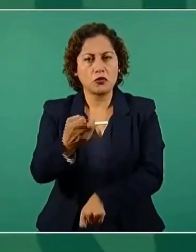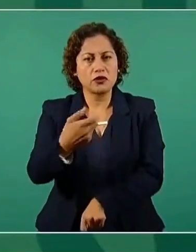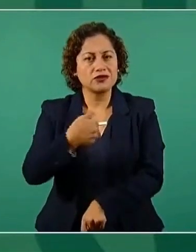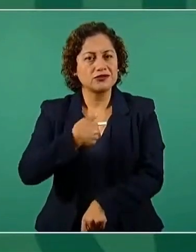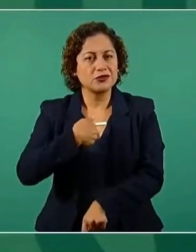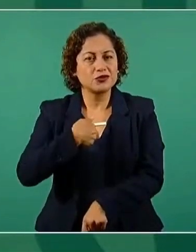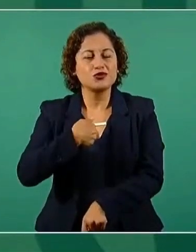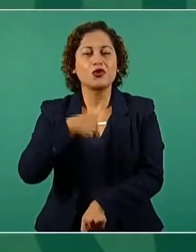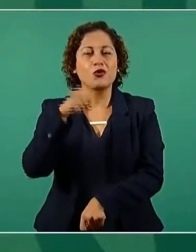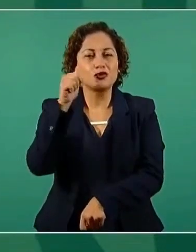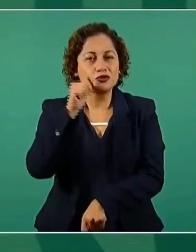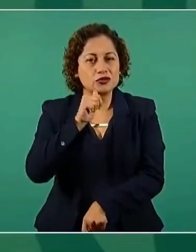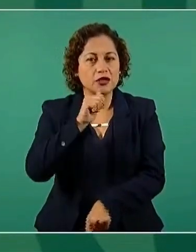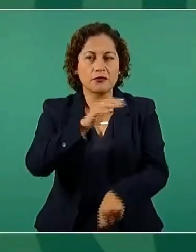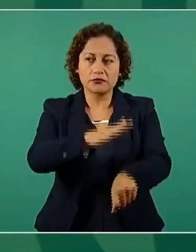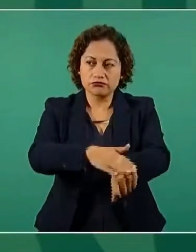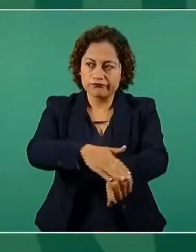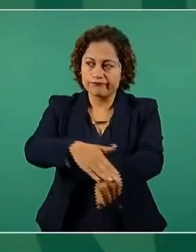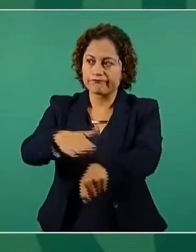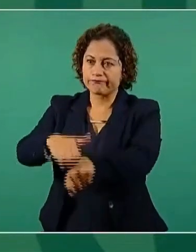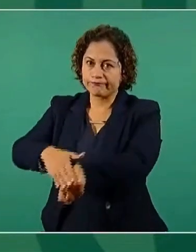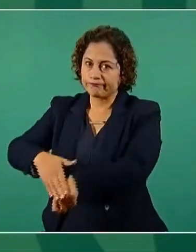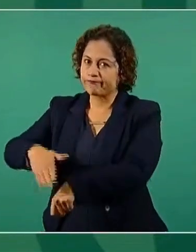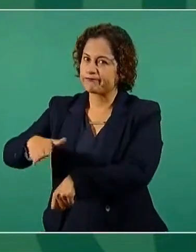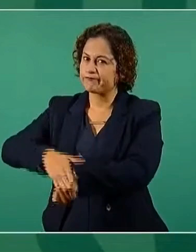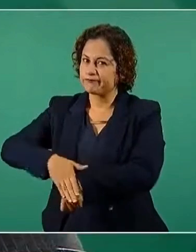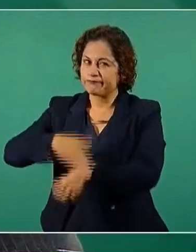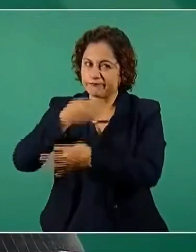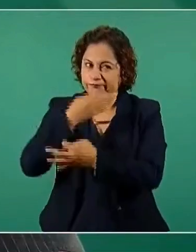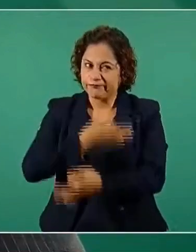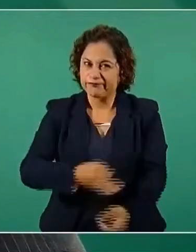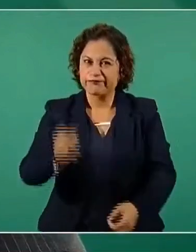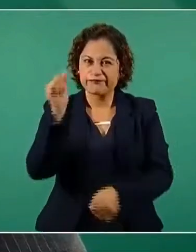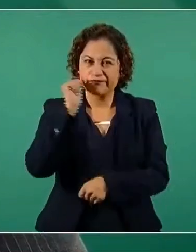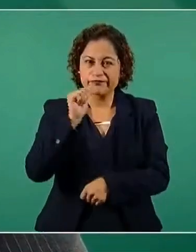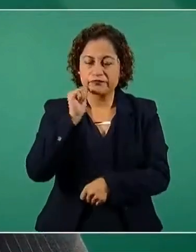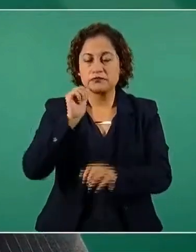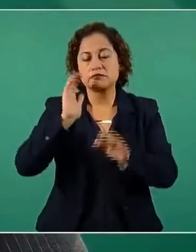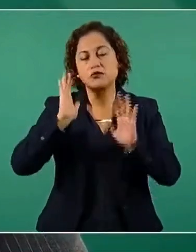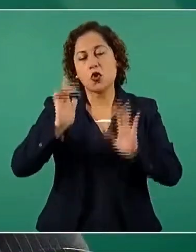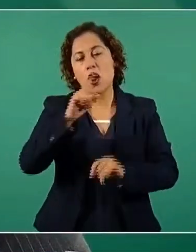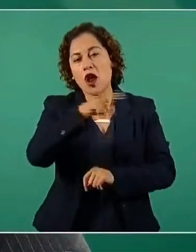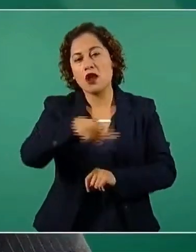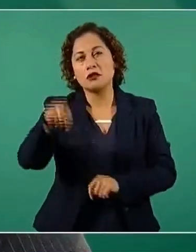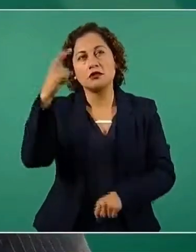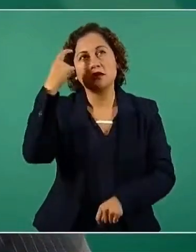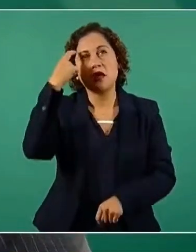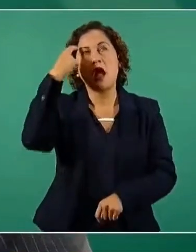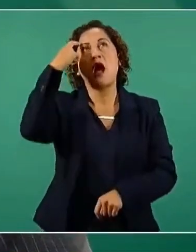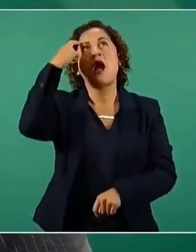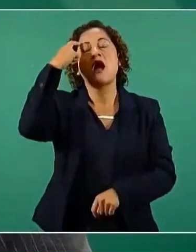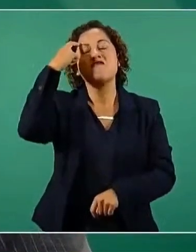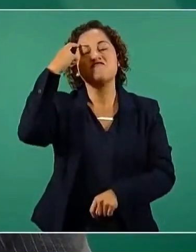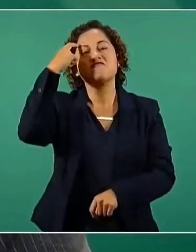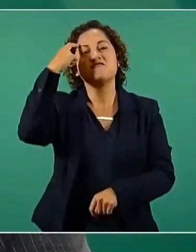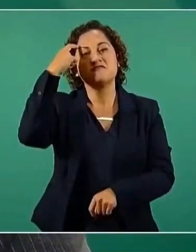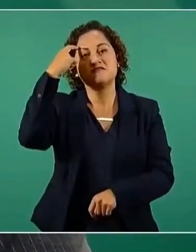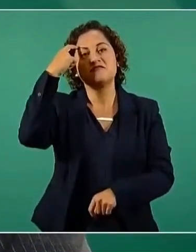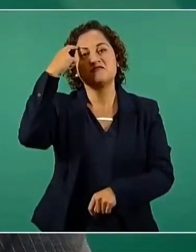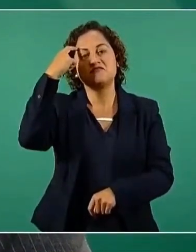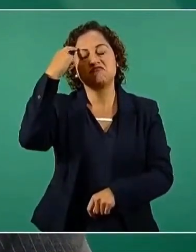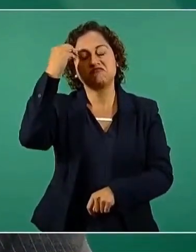y ojalá y lo pensemos, lo internalicemos,